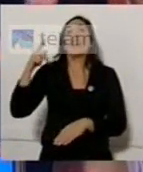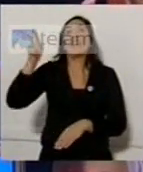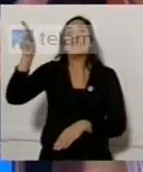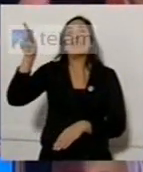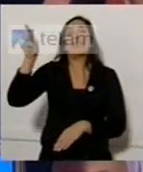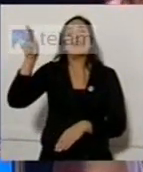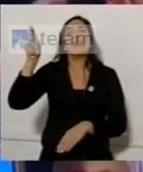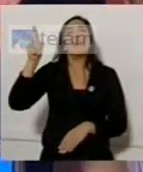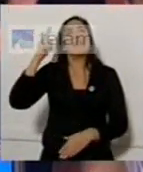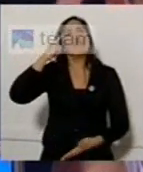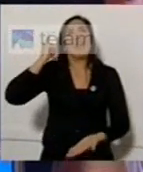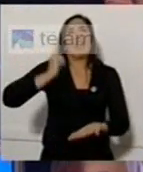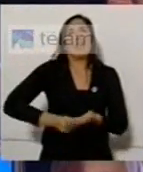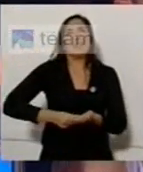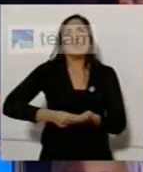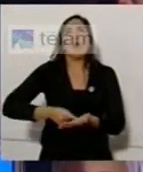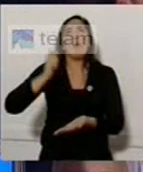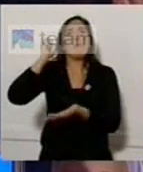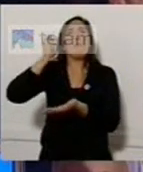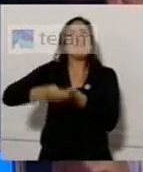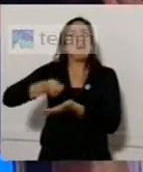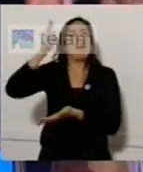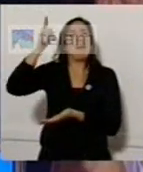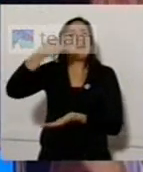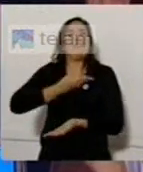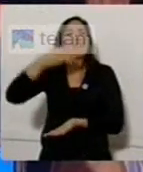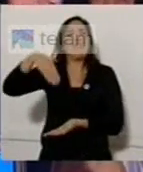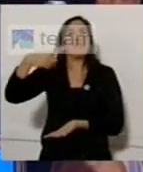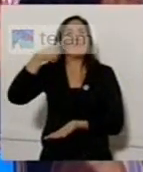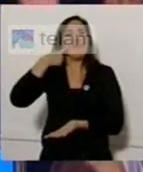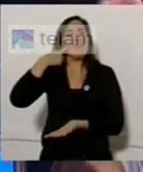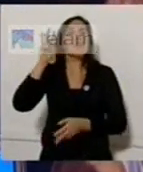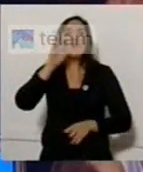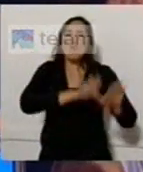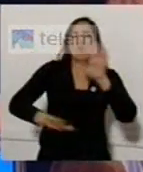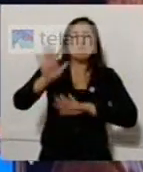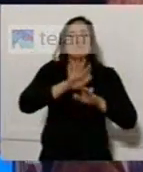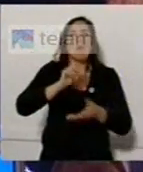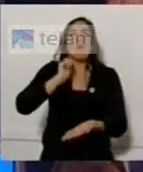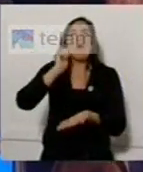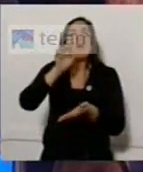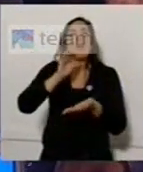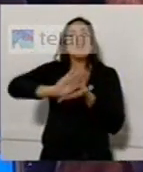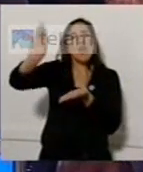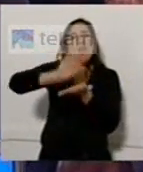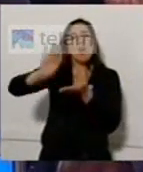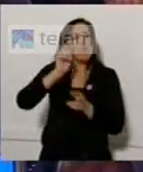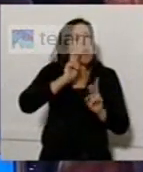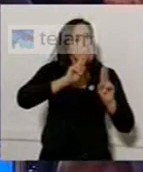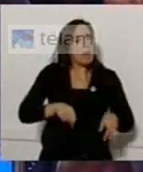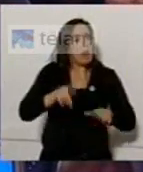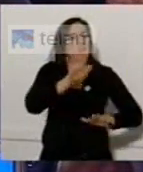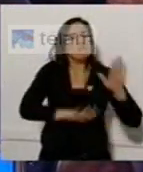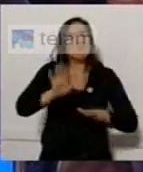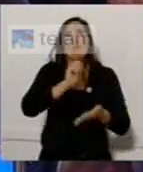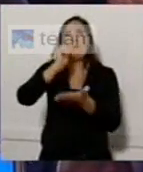pagarle al Fondo Monetario Internacional, cuando decidió reestructurar la deuda, cuando en Mar del Plata le